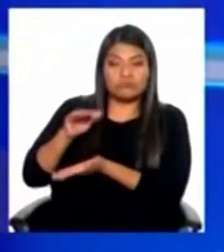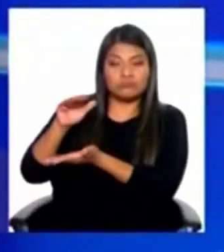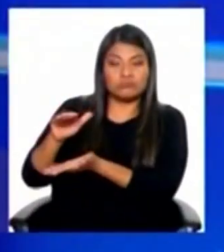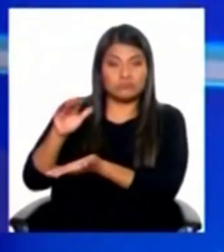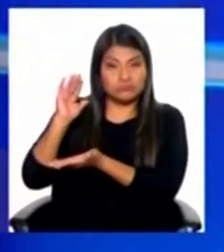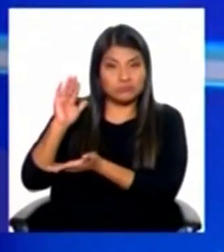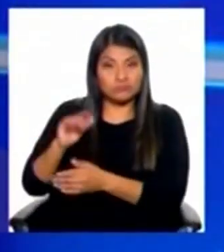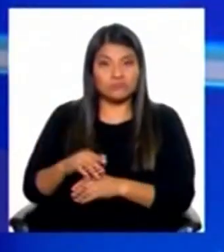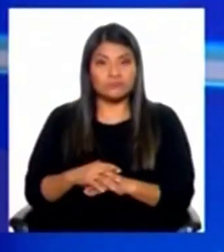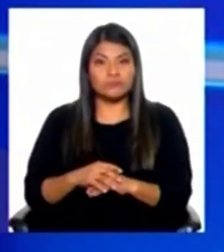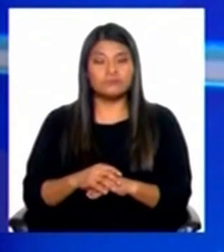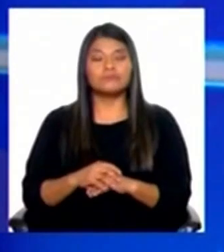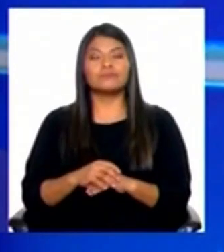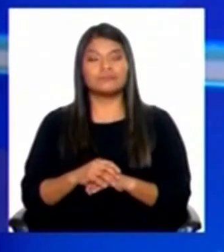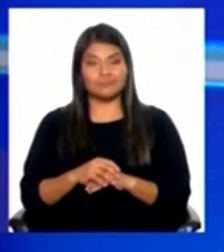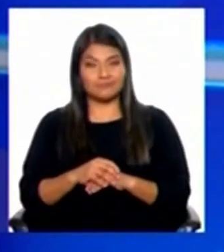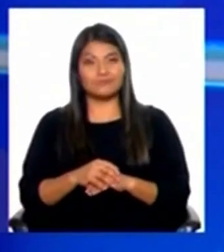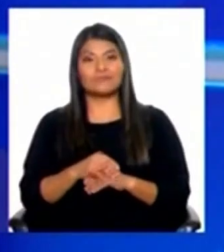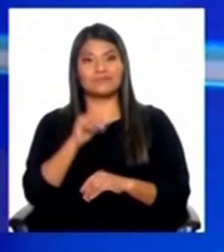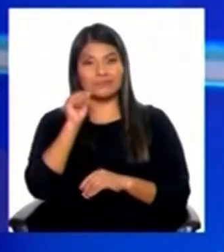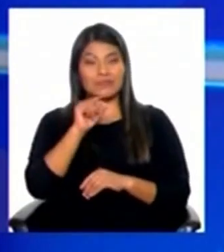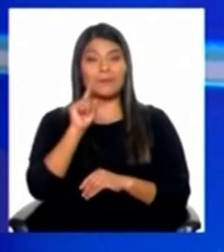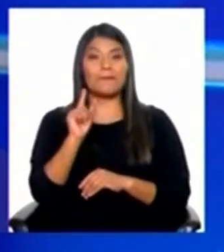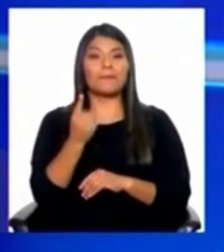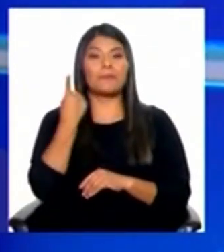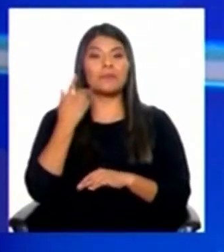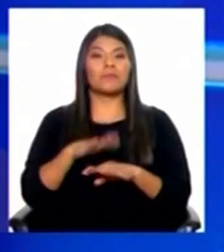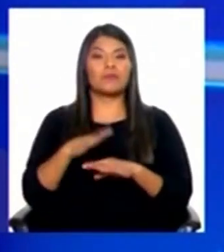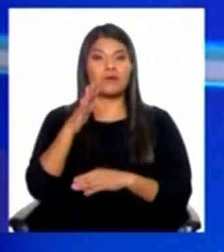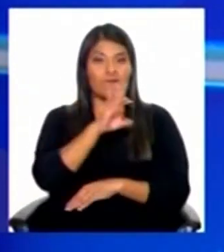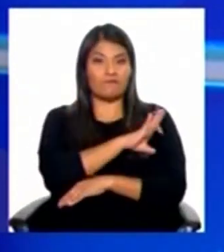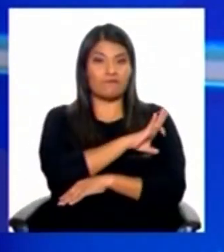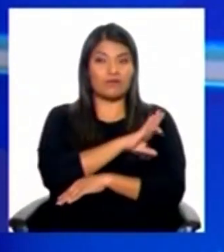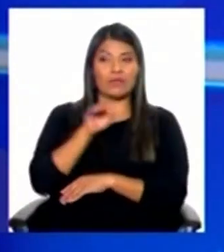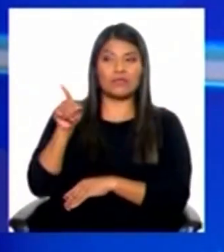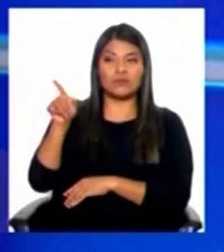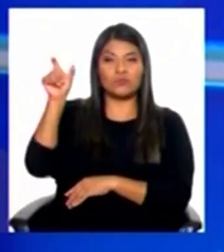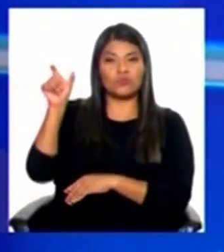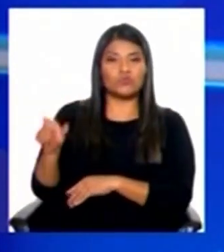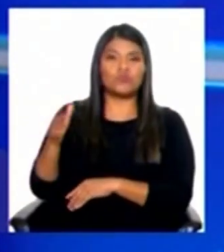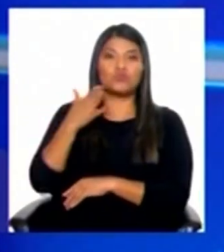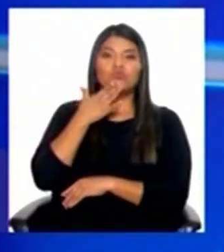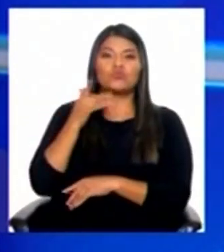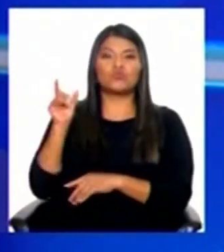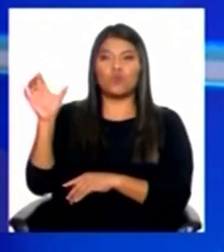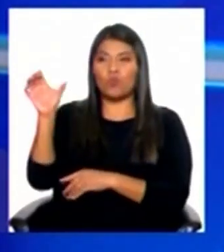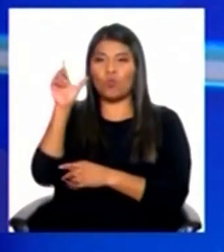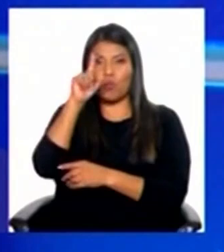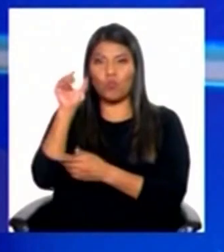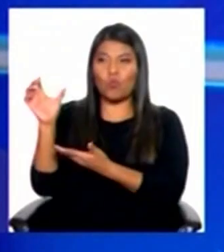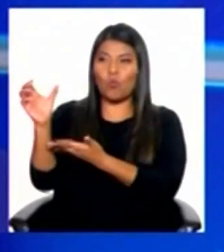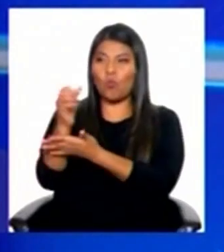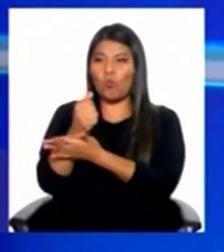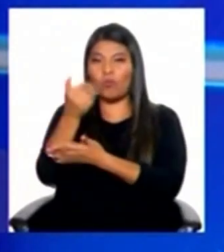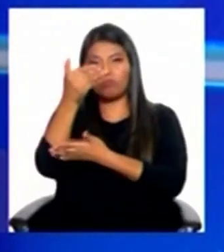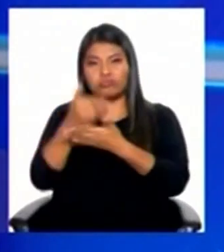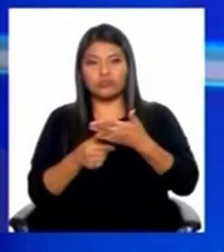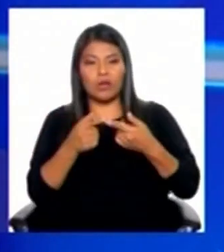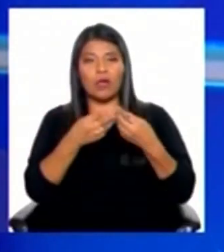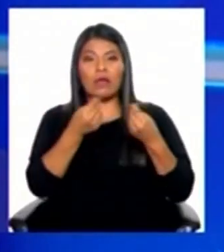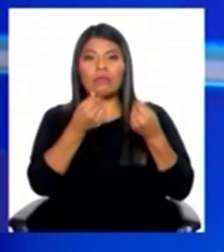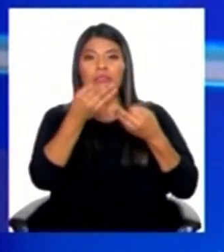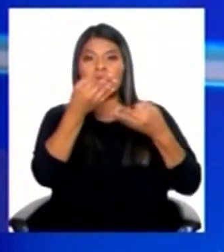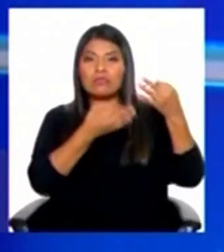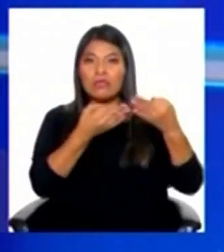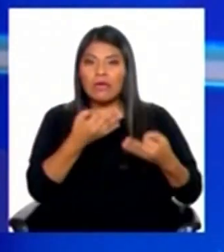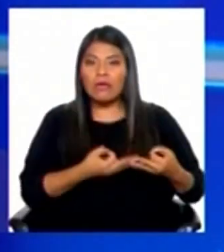mucho de, primero, qué evidencias recaba la propia fiscalía. Tienen que procesarse, por ejemplo, pericias contables y